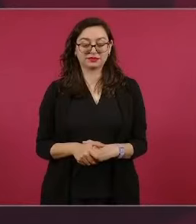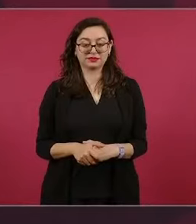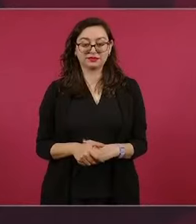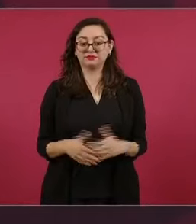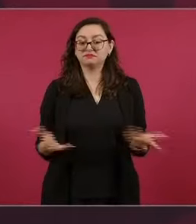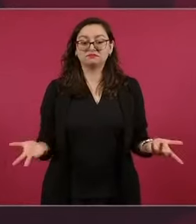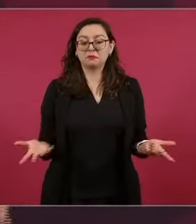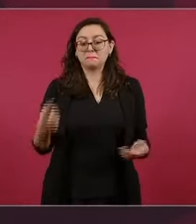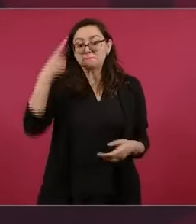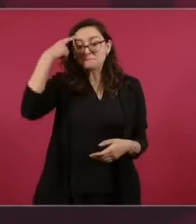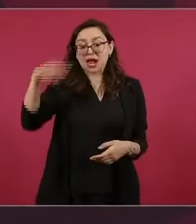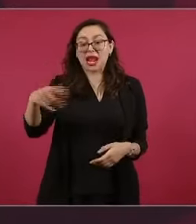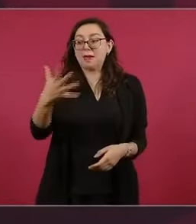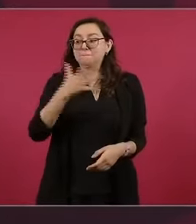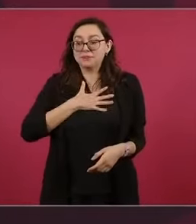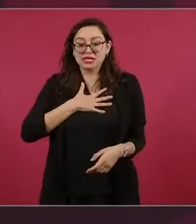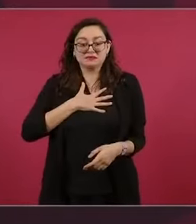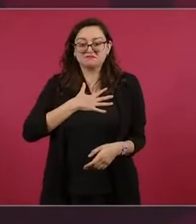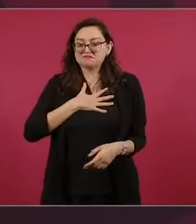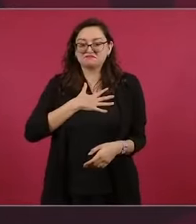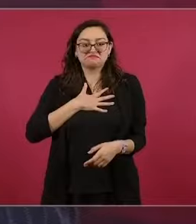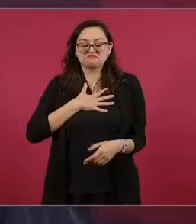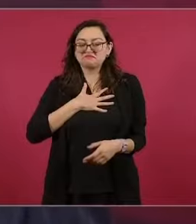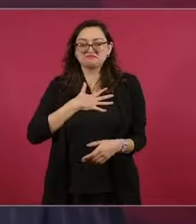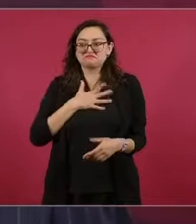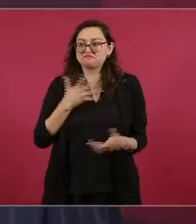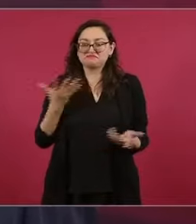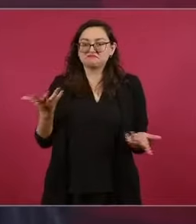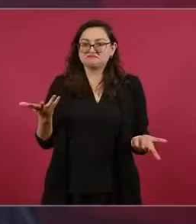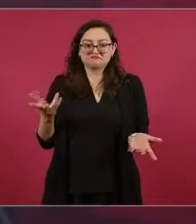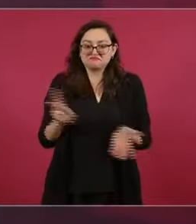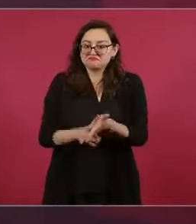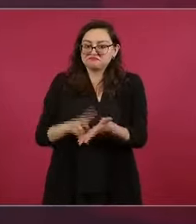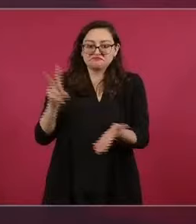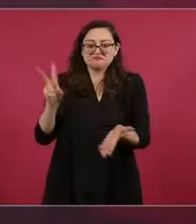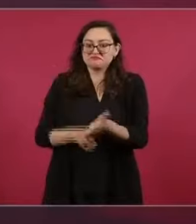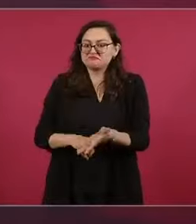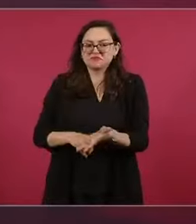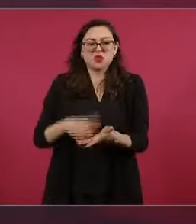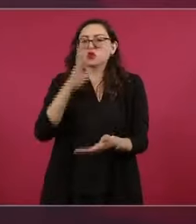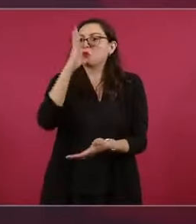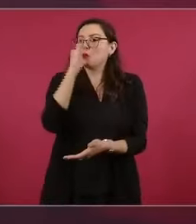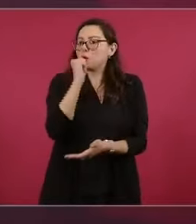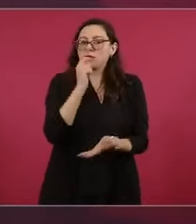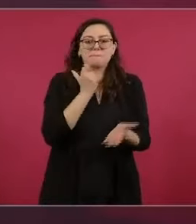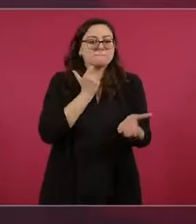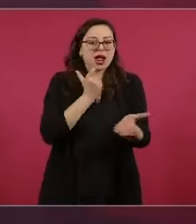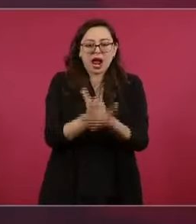no tiene precio. Eso no se compra ni con todo el oro del mundo.